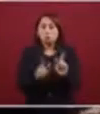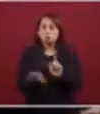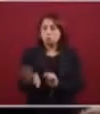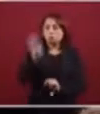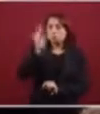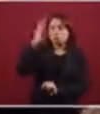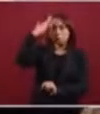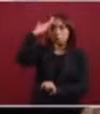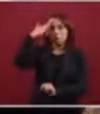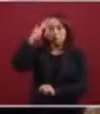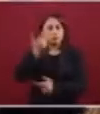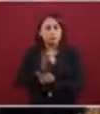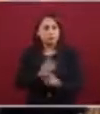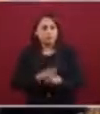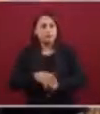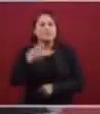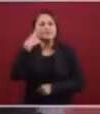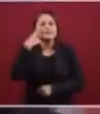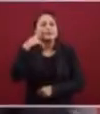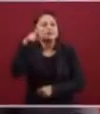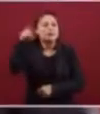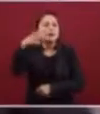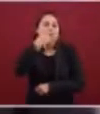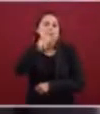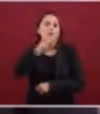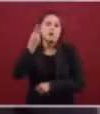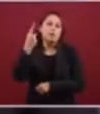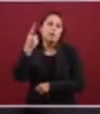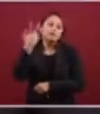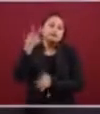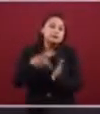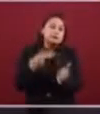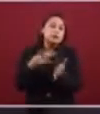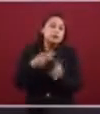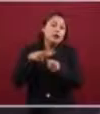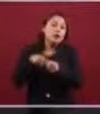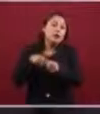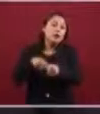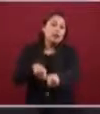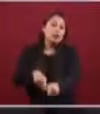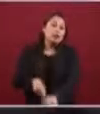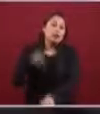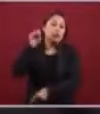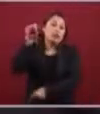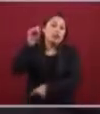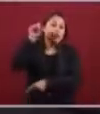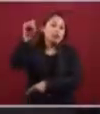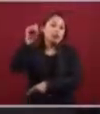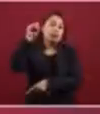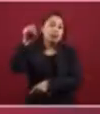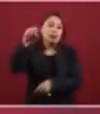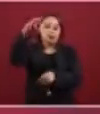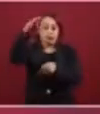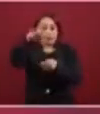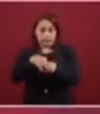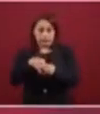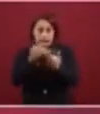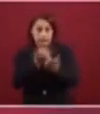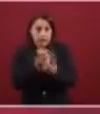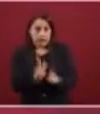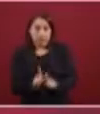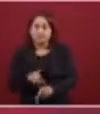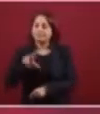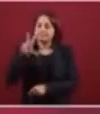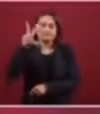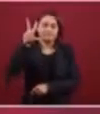llevaba 5 veces reelegido y las elecciones no eran libres y no eran